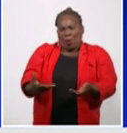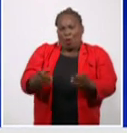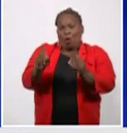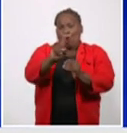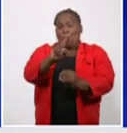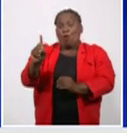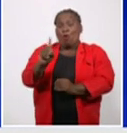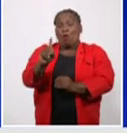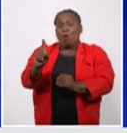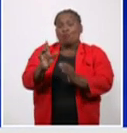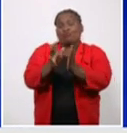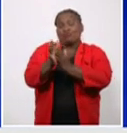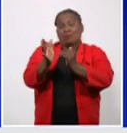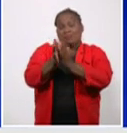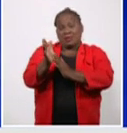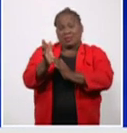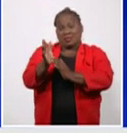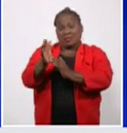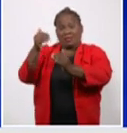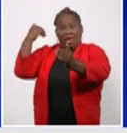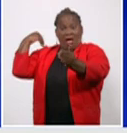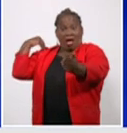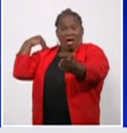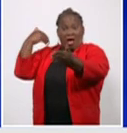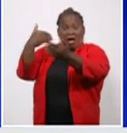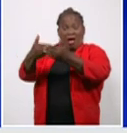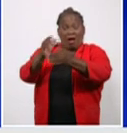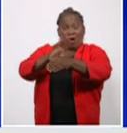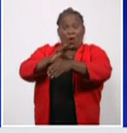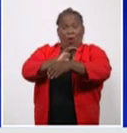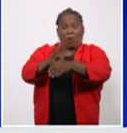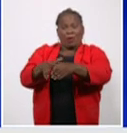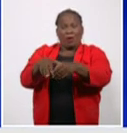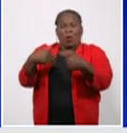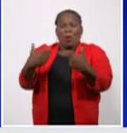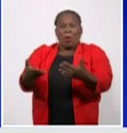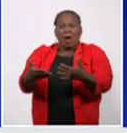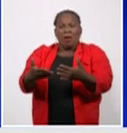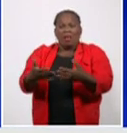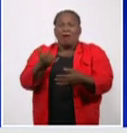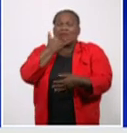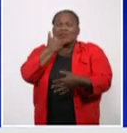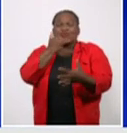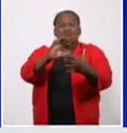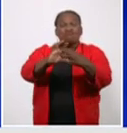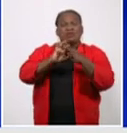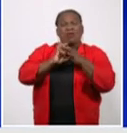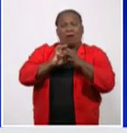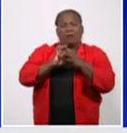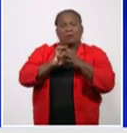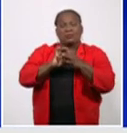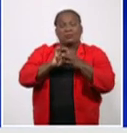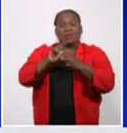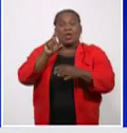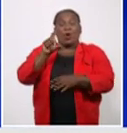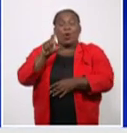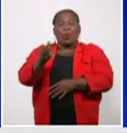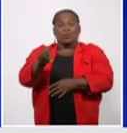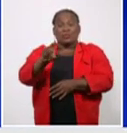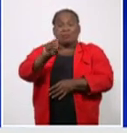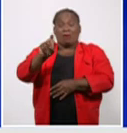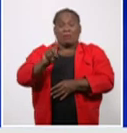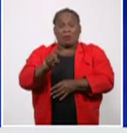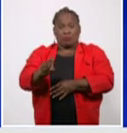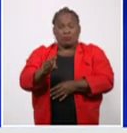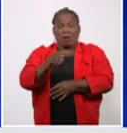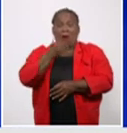de inicio de la pandemia, en particular sus secuelas más graves? Y la última pregunta, son 3 en una sola. ¿No podría